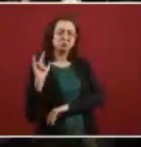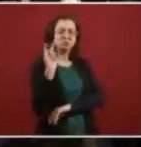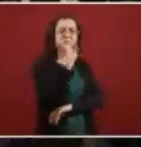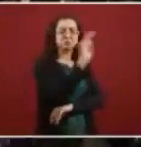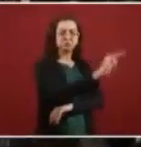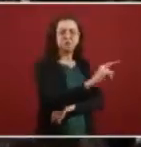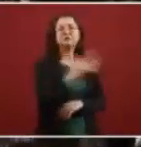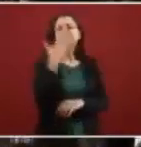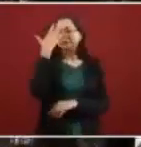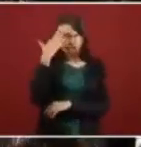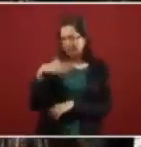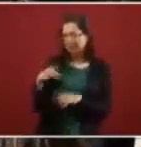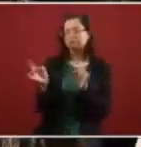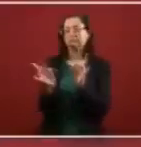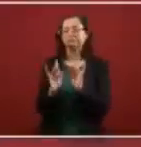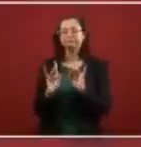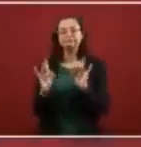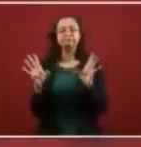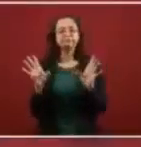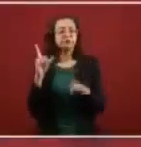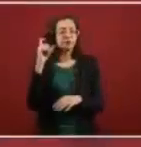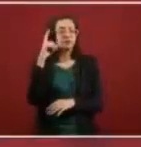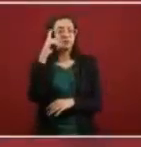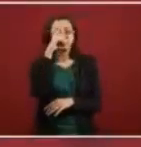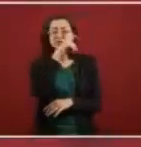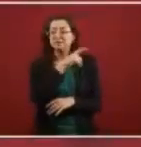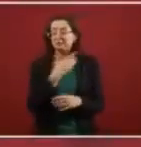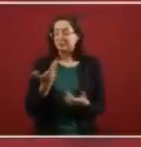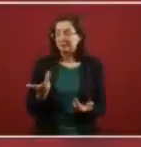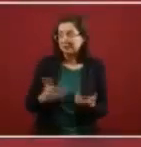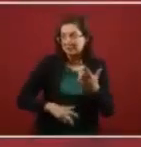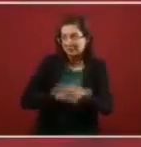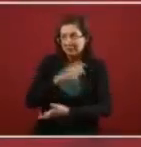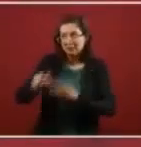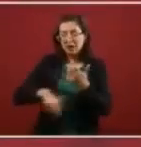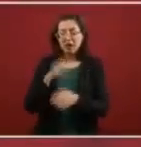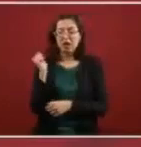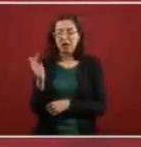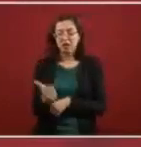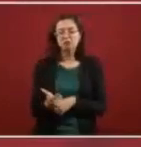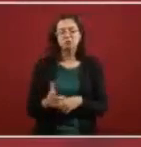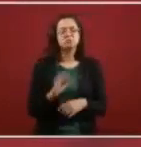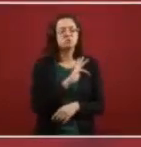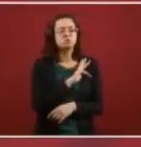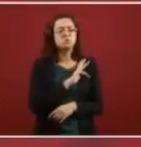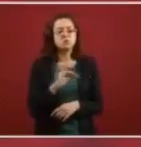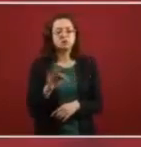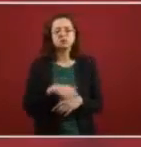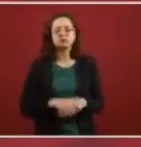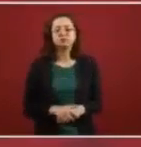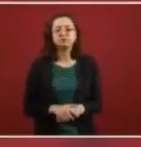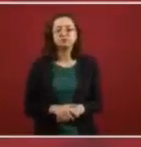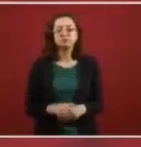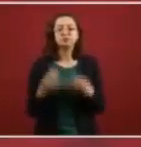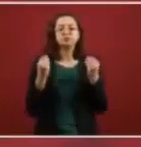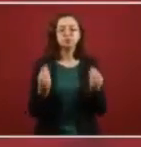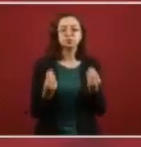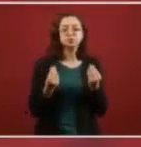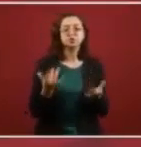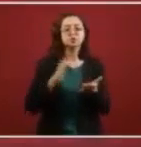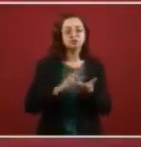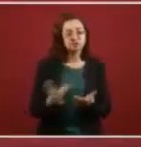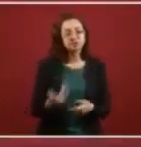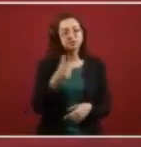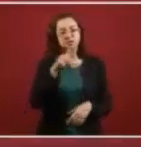la circunstancia en la que ésta puede puede convertirse en una tragedia lo que está pasando entonces amablemente y le agradecemos mucho al gobierno del